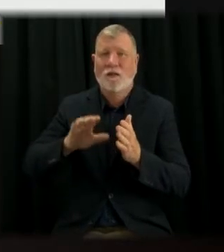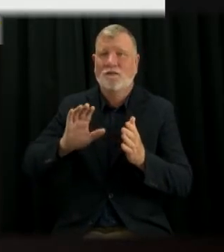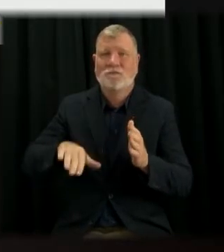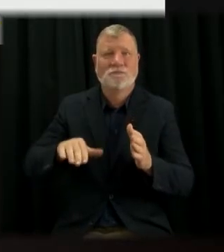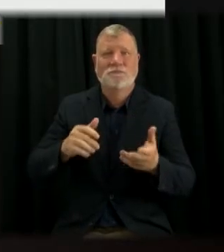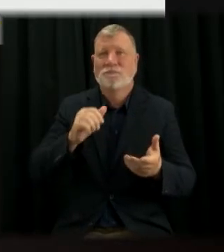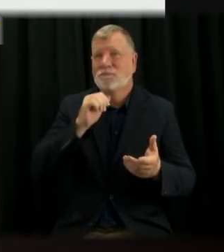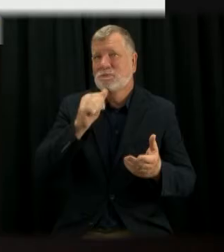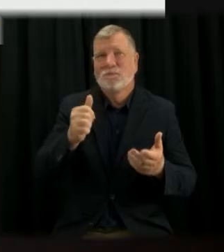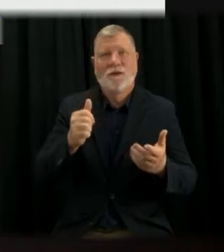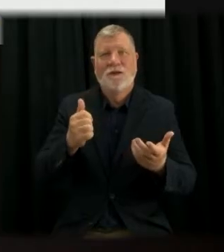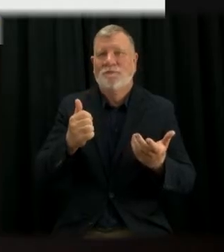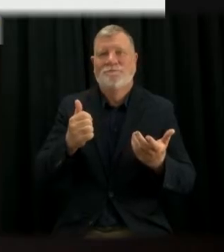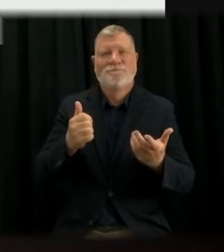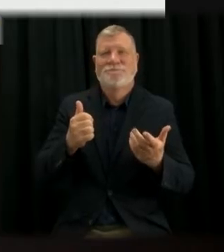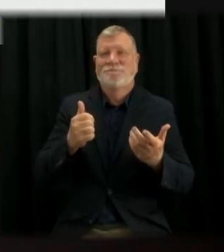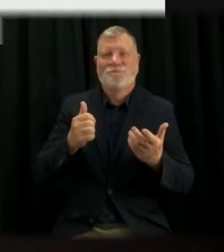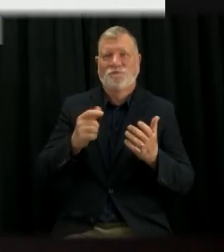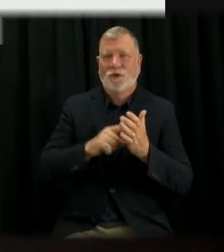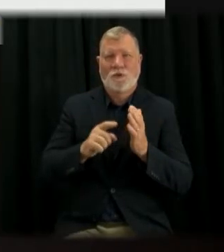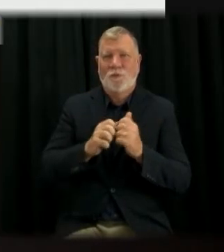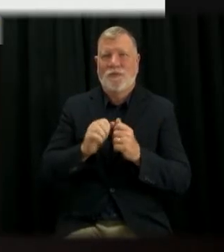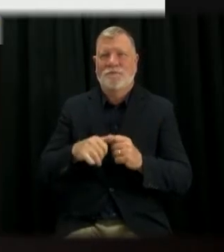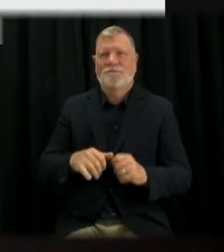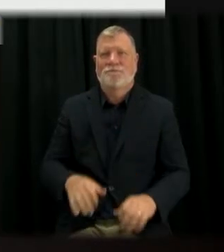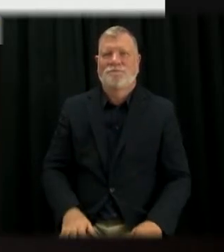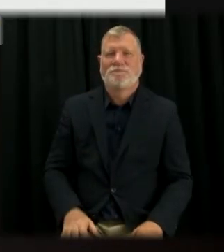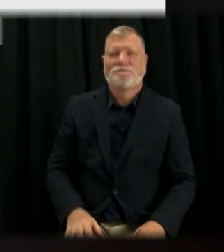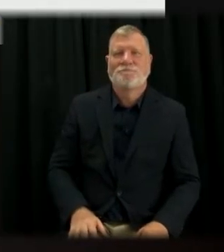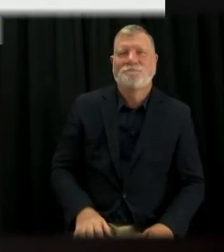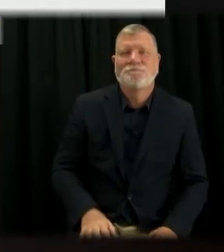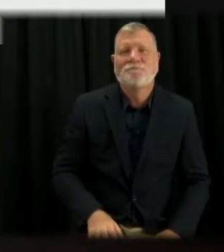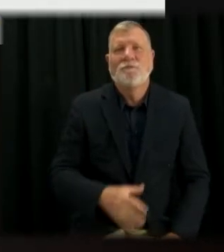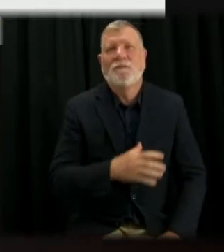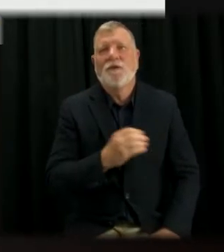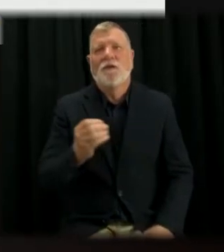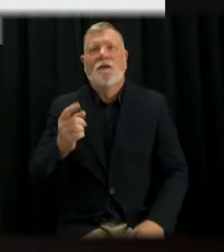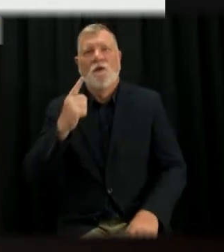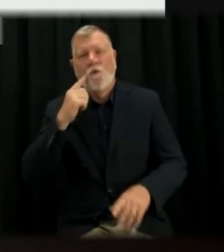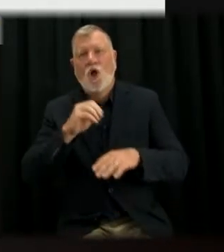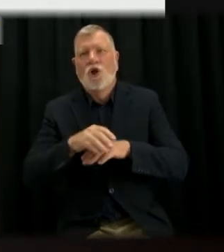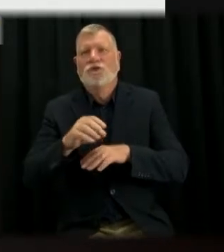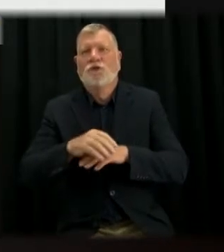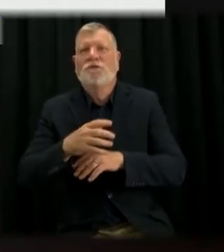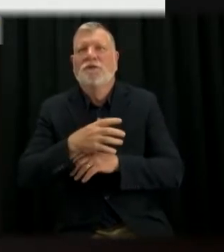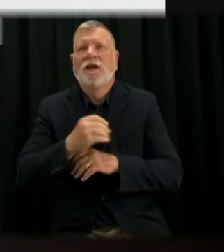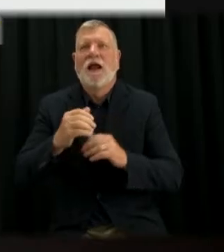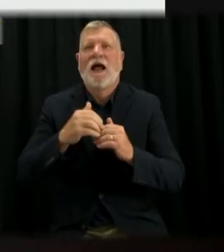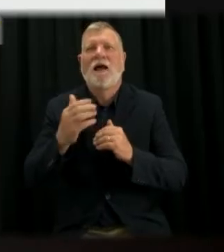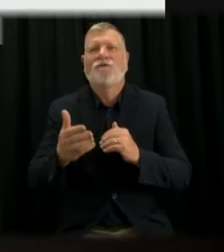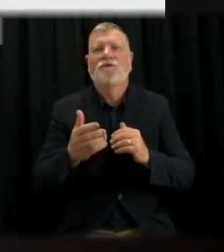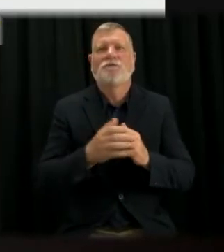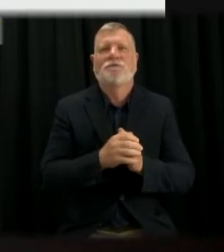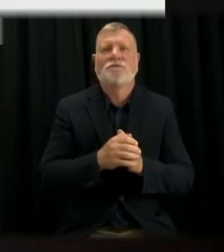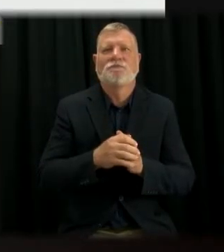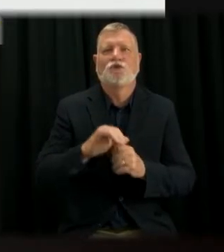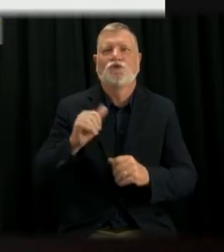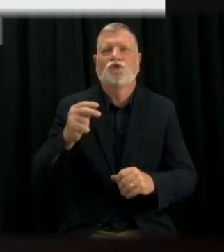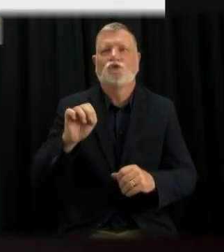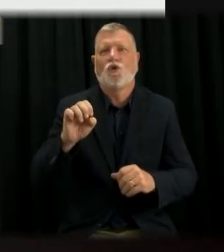los auditores no han estado allí todavía, no lo han hecho todavía. Esto se espera que